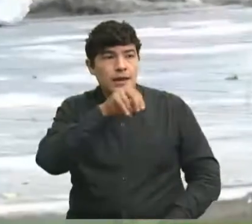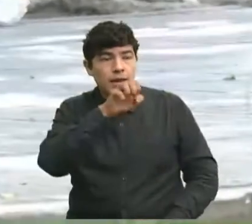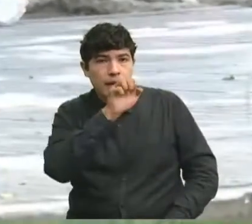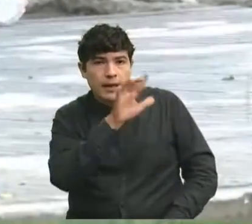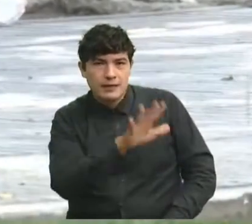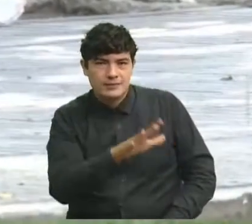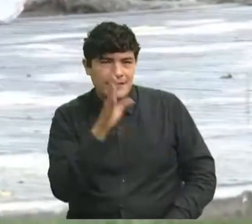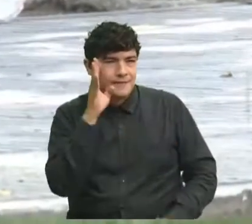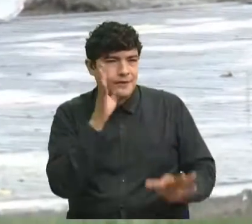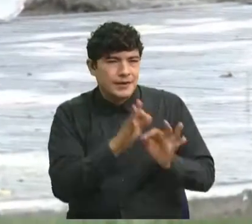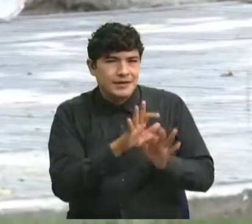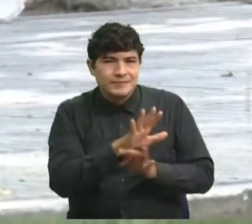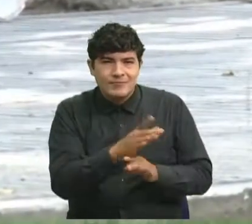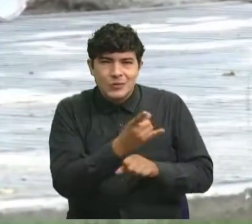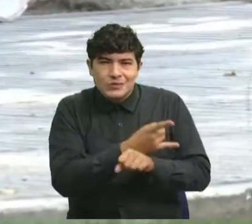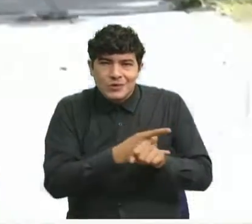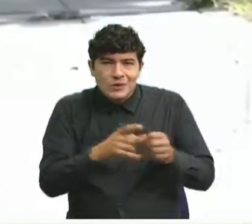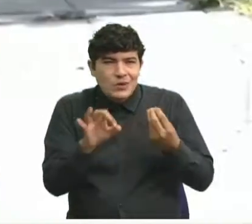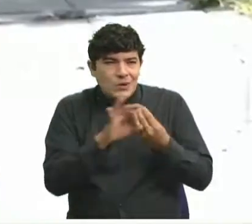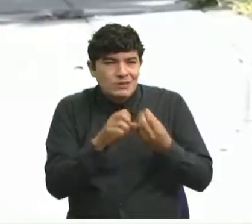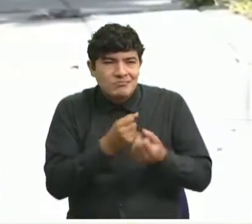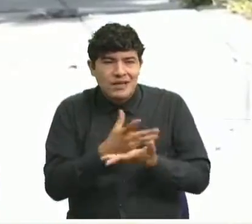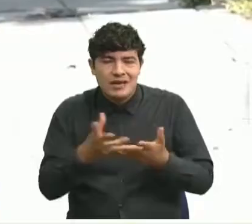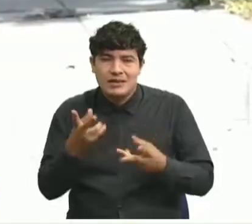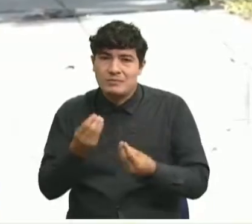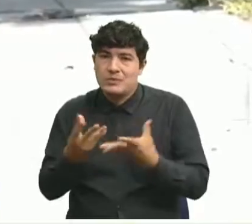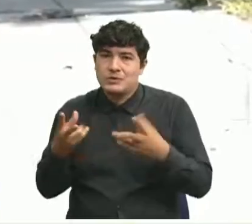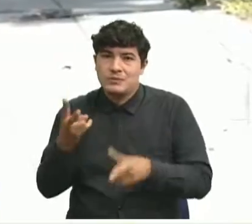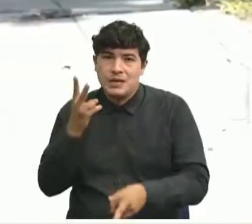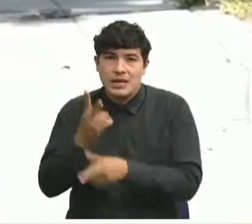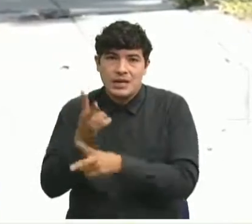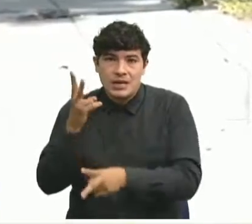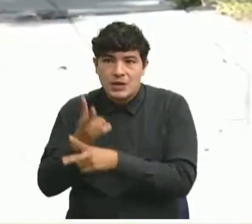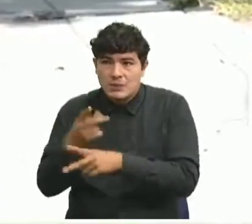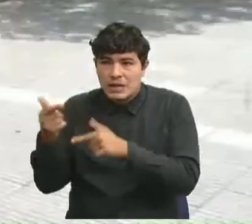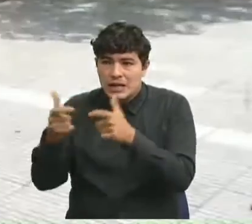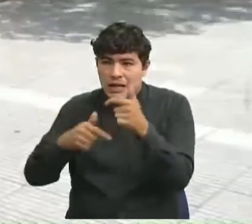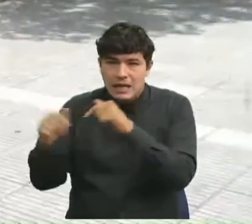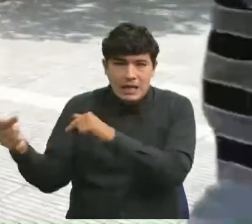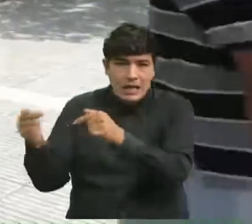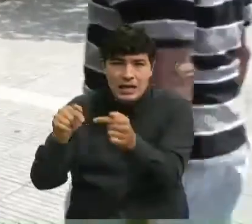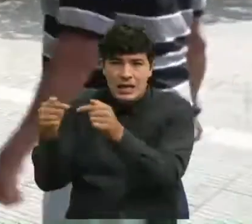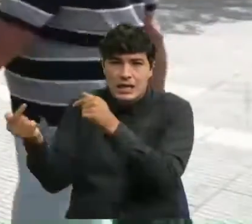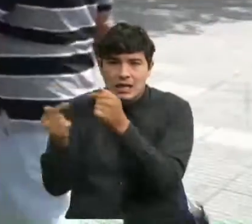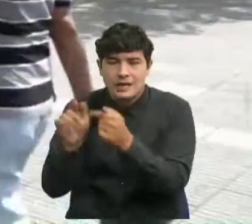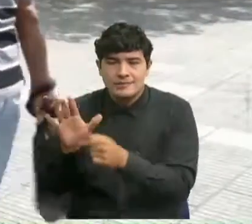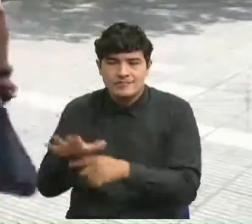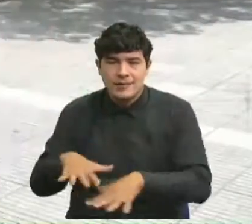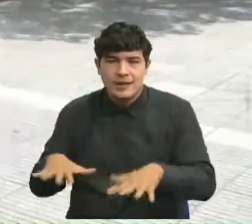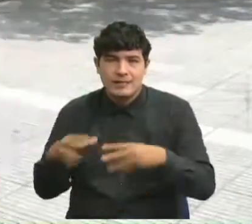de drogas e inseguridad, generando riñas y peleas entre poblaciones vulnerables que viven en esta zona.